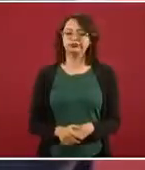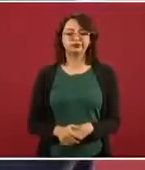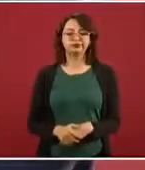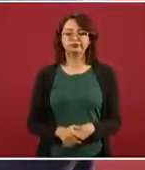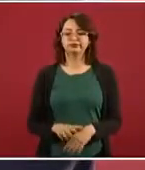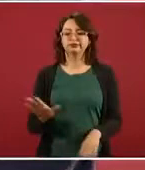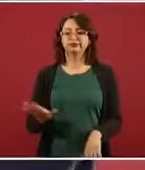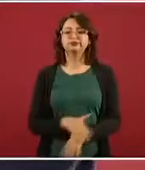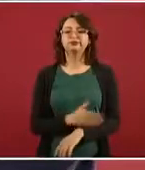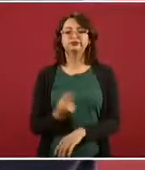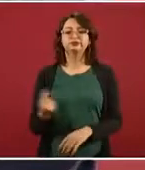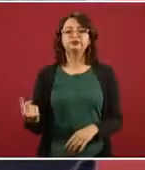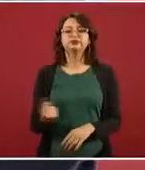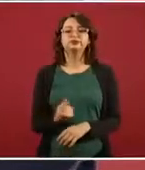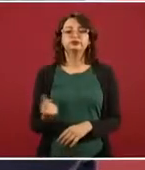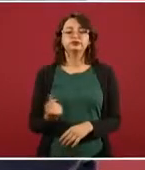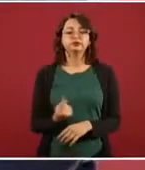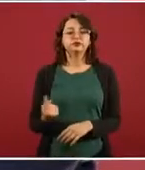por